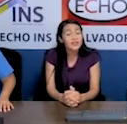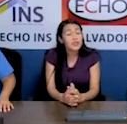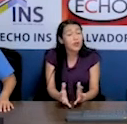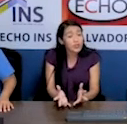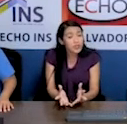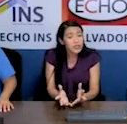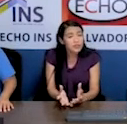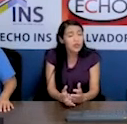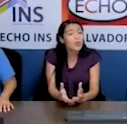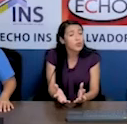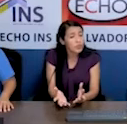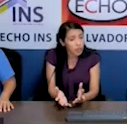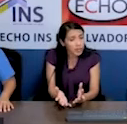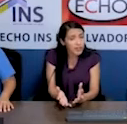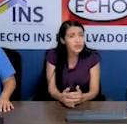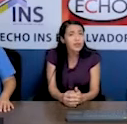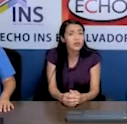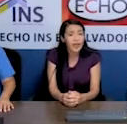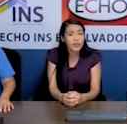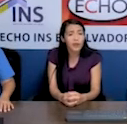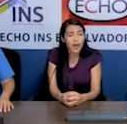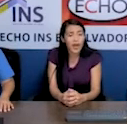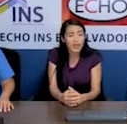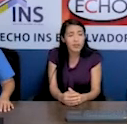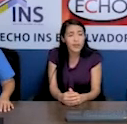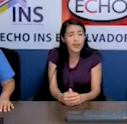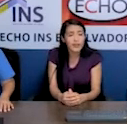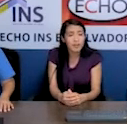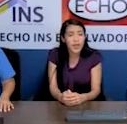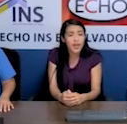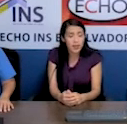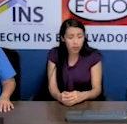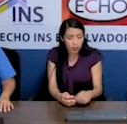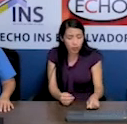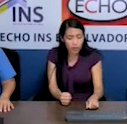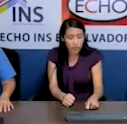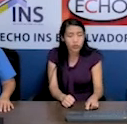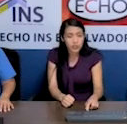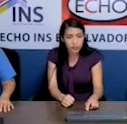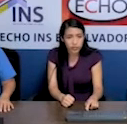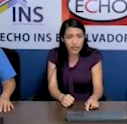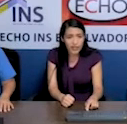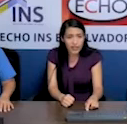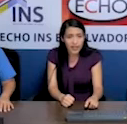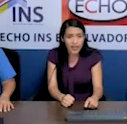calcio, psicosis, convulsiones secundario a hipercalcemia o los constitucionales que ya